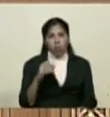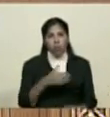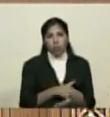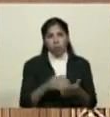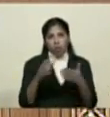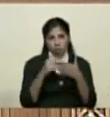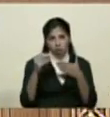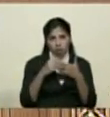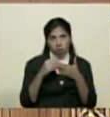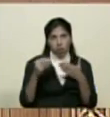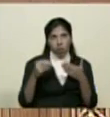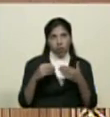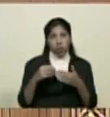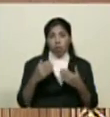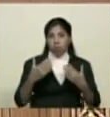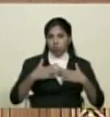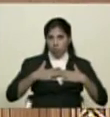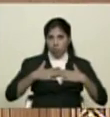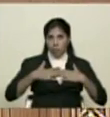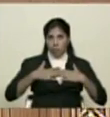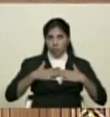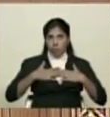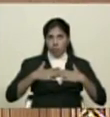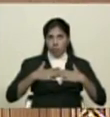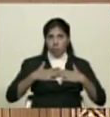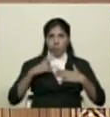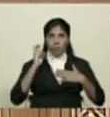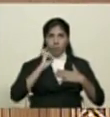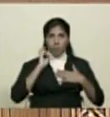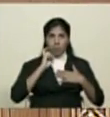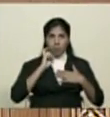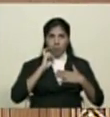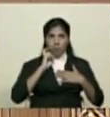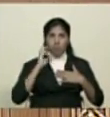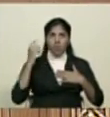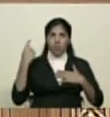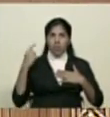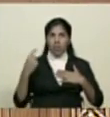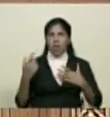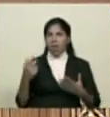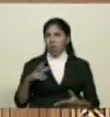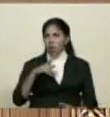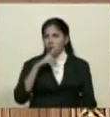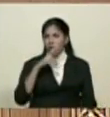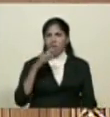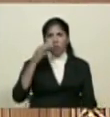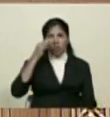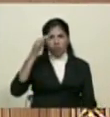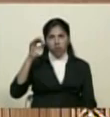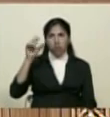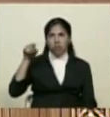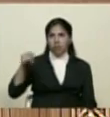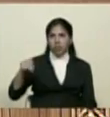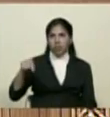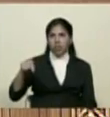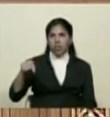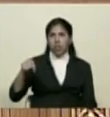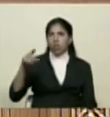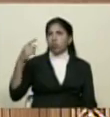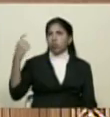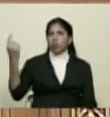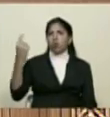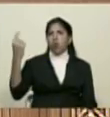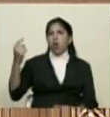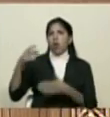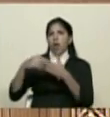digo que para mí parte del déficit fiscal que vive el país no está en Sencoeca, está aquí también.